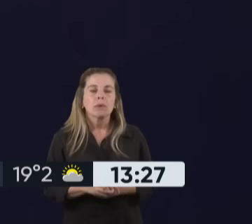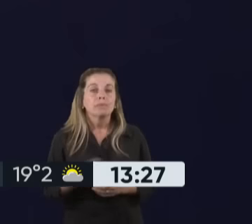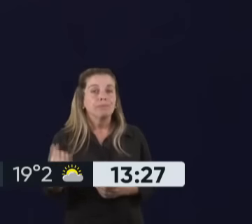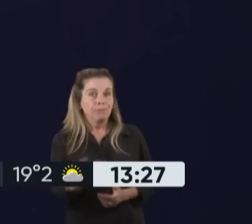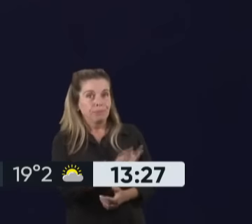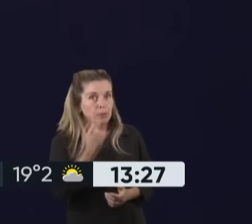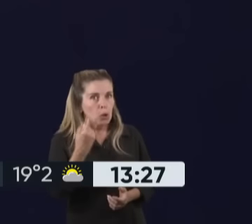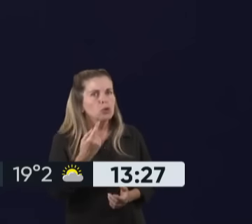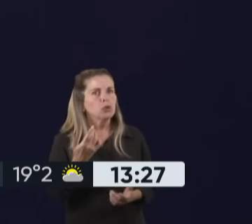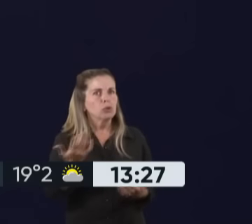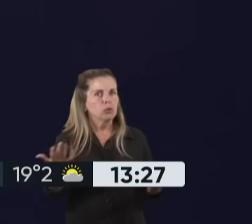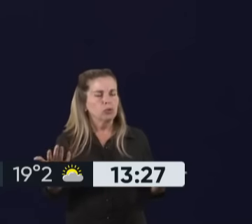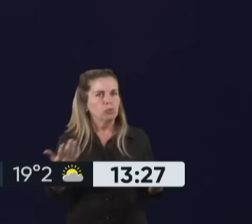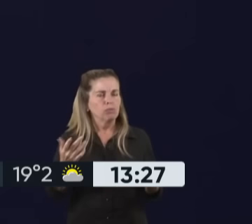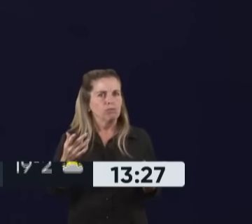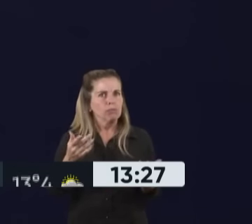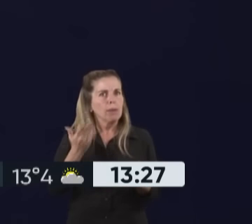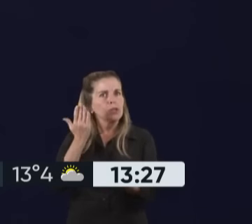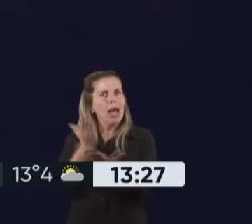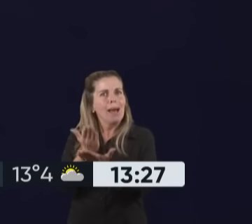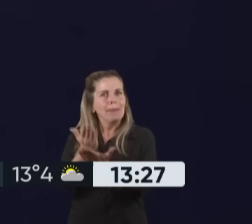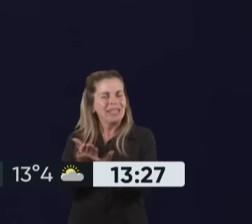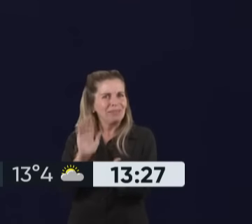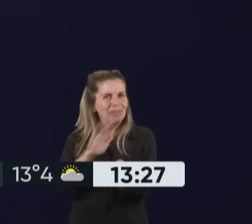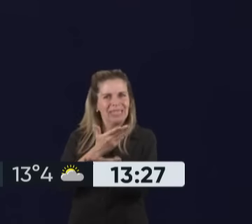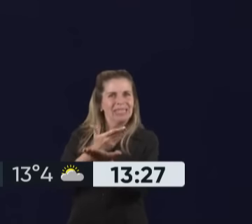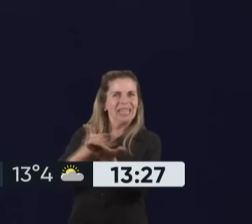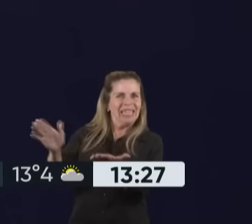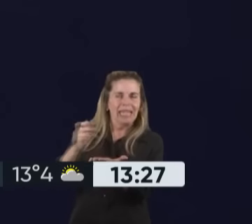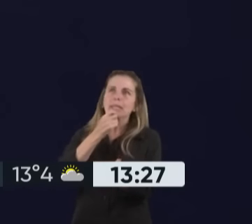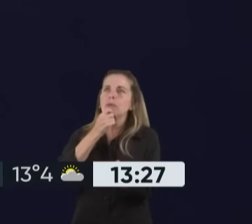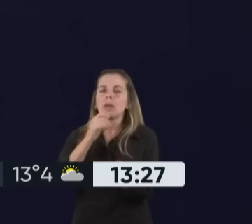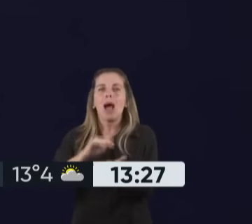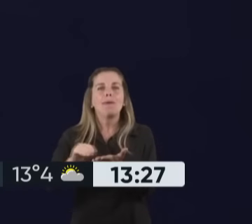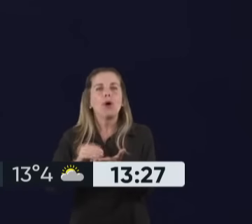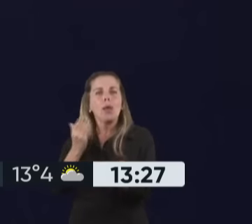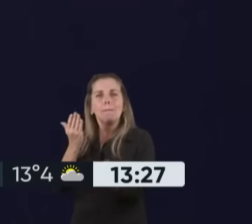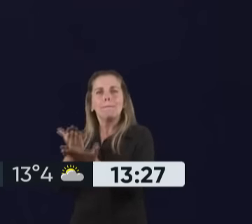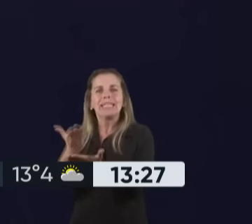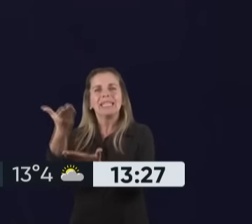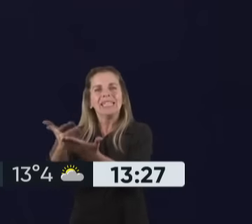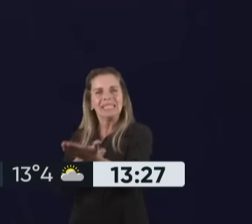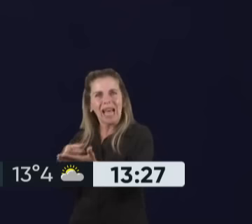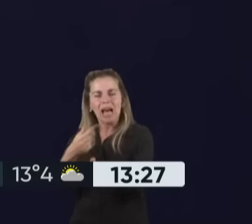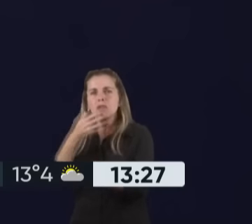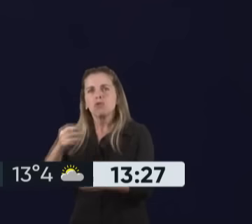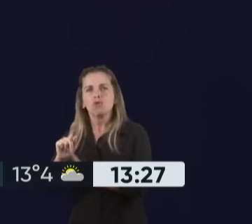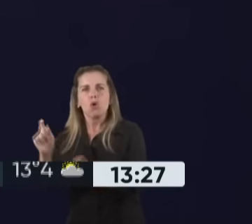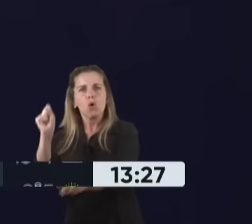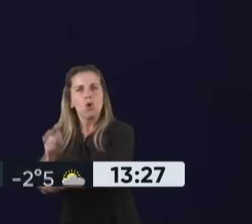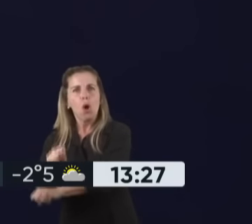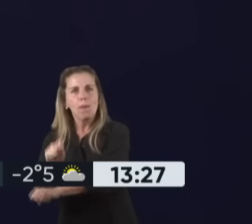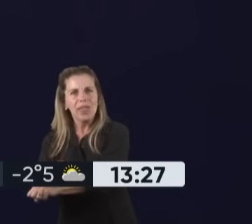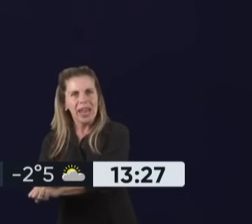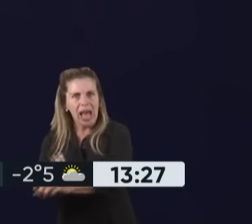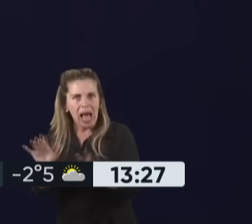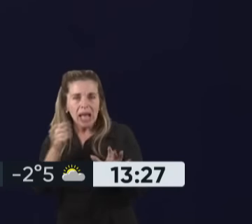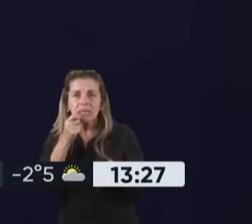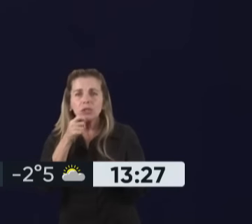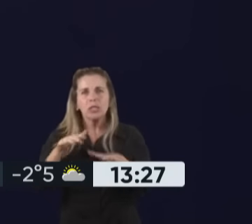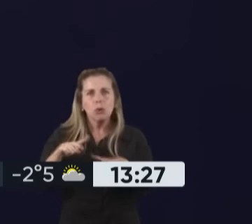claramente que se rechacen todos los recursos que implican que no se cumplan las condenas cuando las condenas son